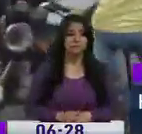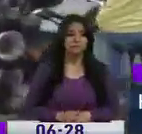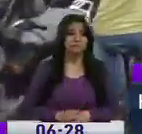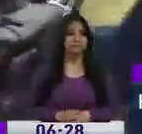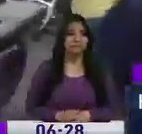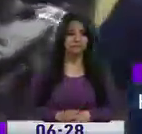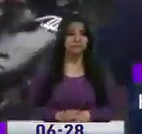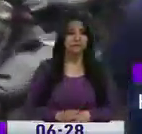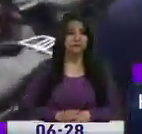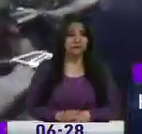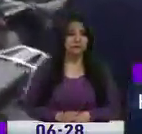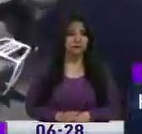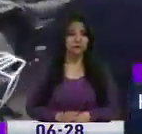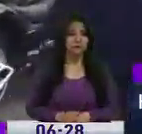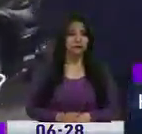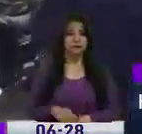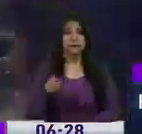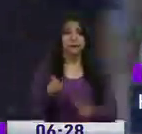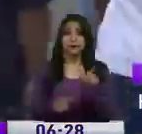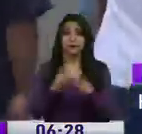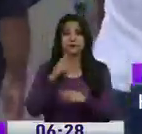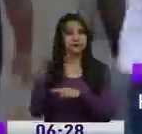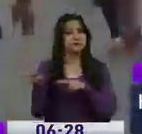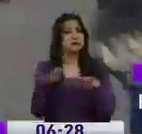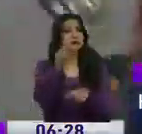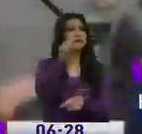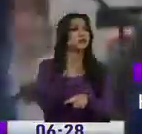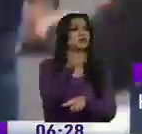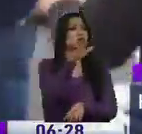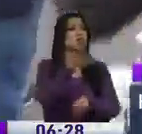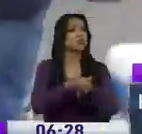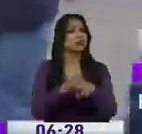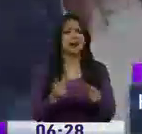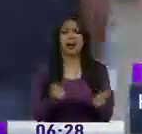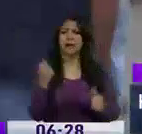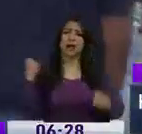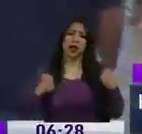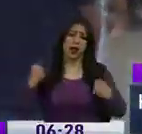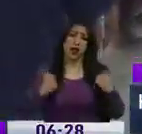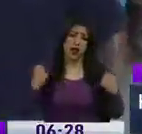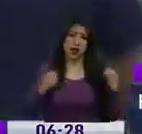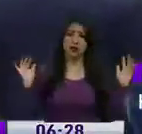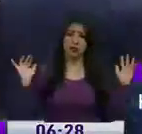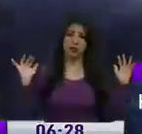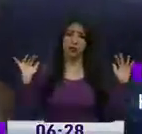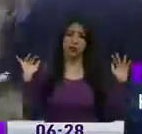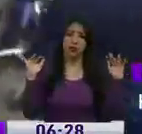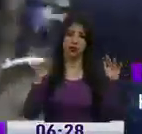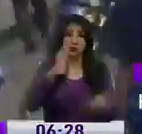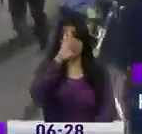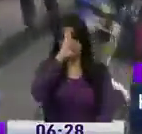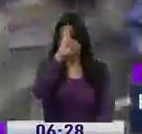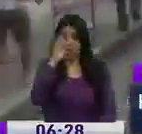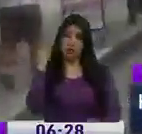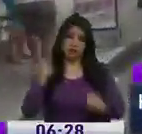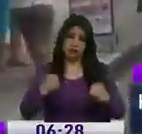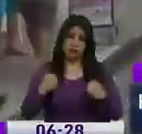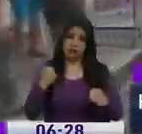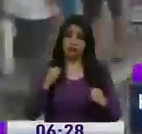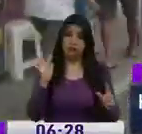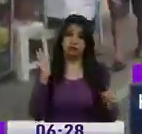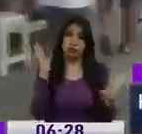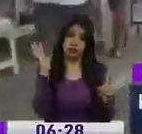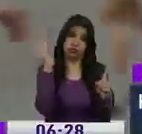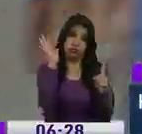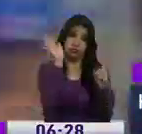hubo quienes aseguraron ver al asesino e inmediatamente todos con la policía al frente empezaron a correr tras el sujeto